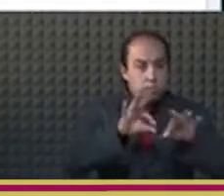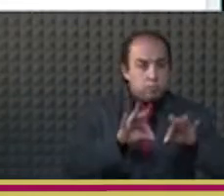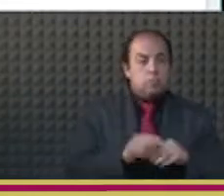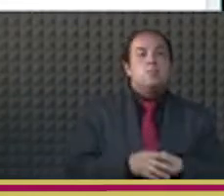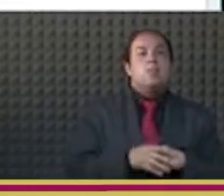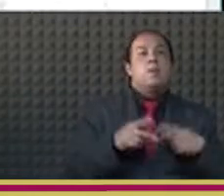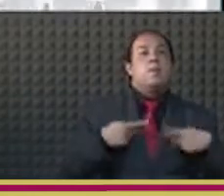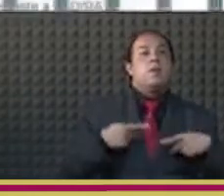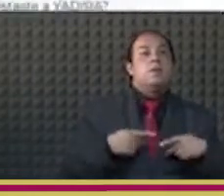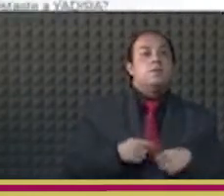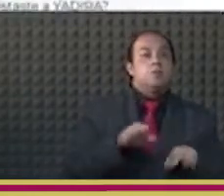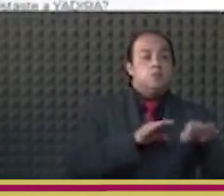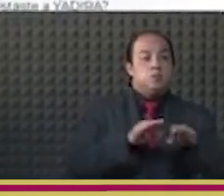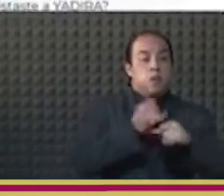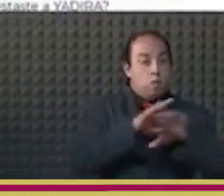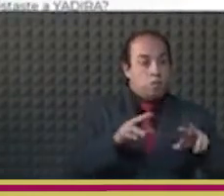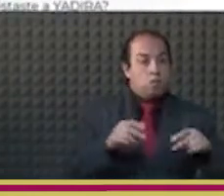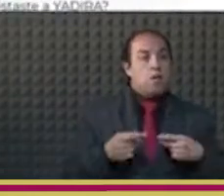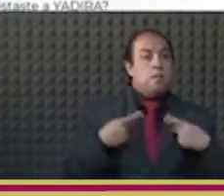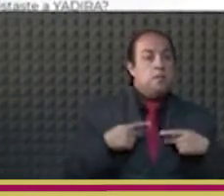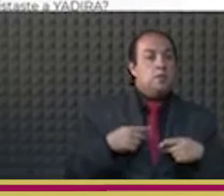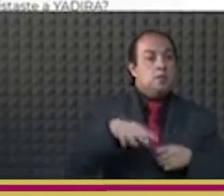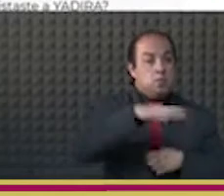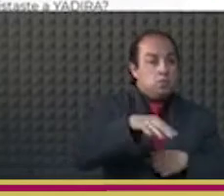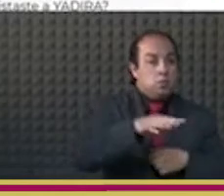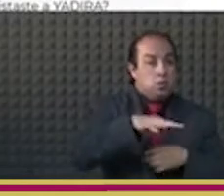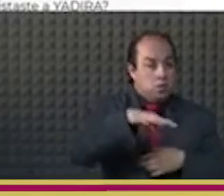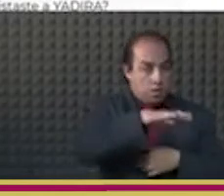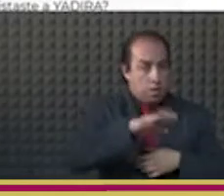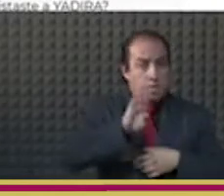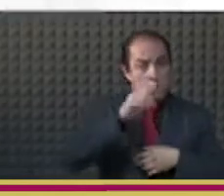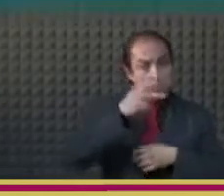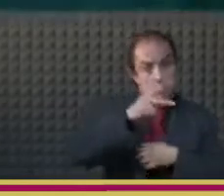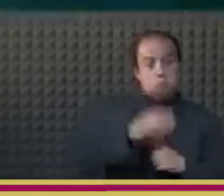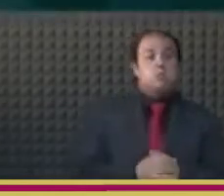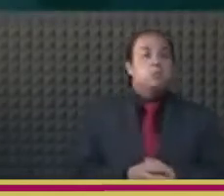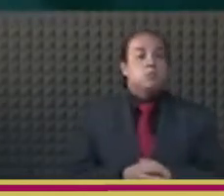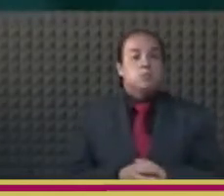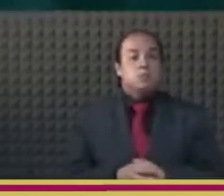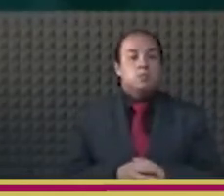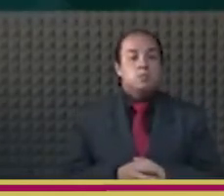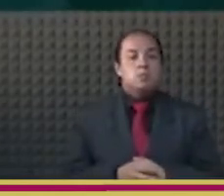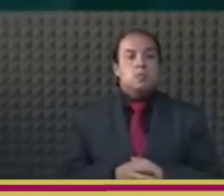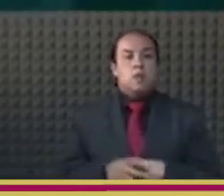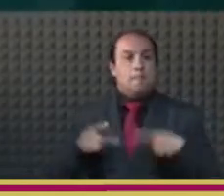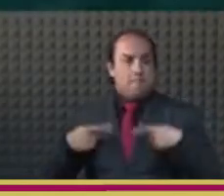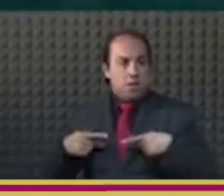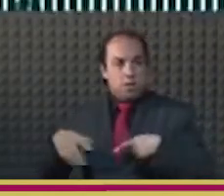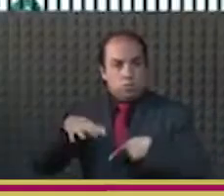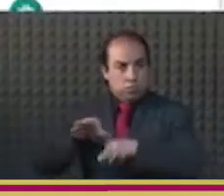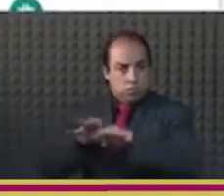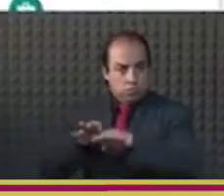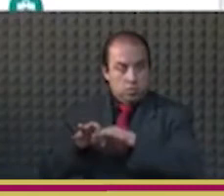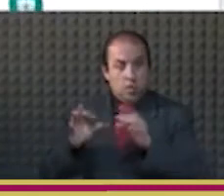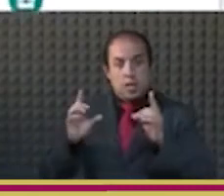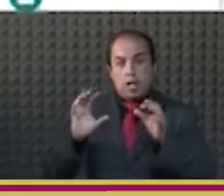candidatos, información sobre los candidatos que buscan vacantes como las que ofertas. Como buscador de empleo, te acerca